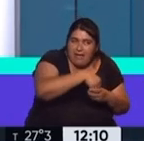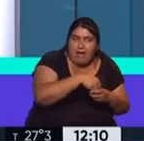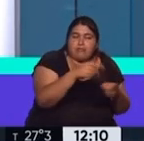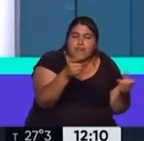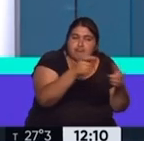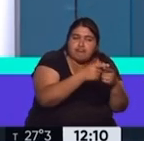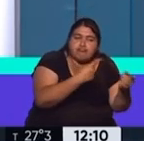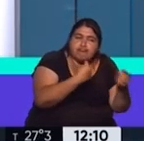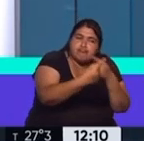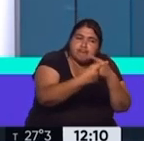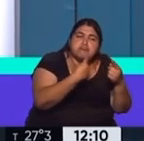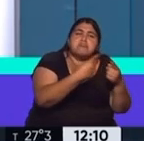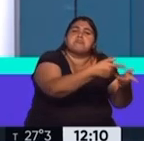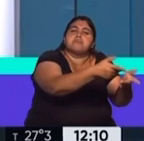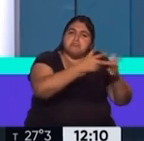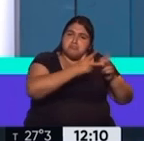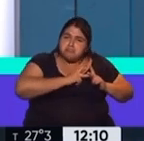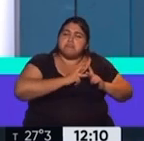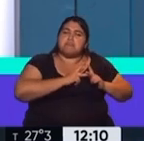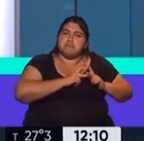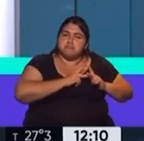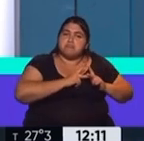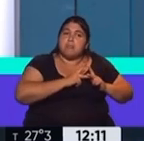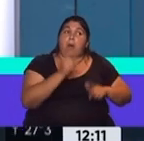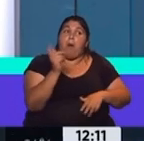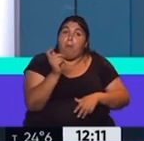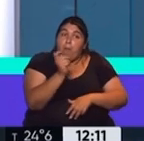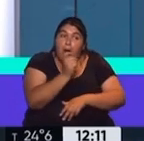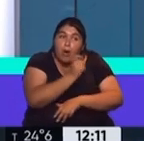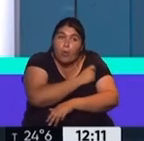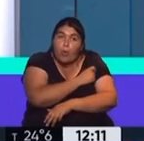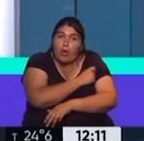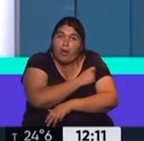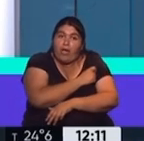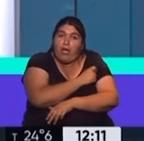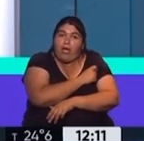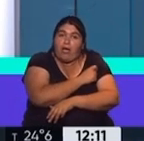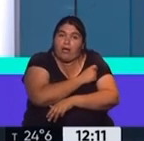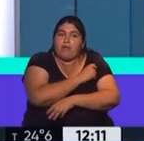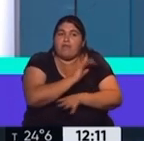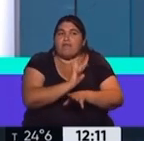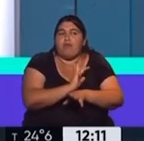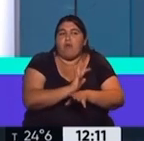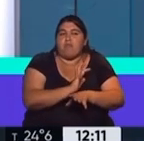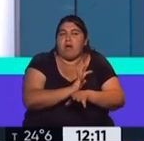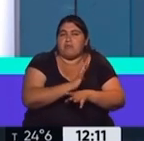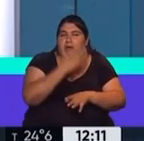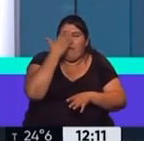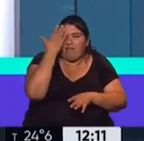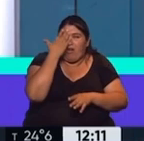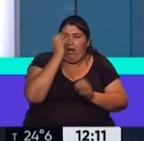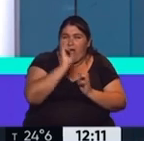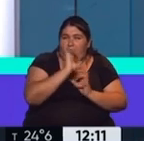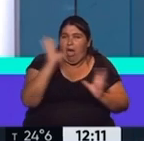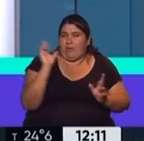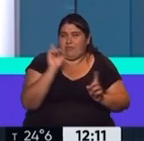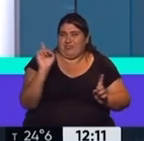qué la vacuna reduce la carga viral por lo tanto el